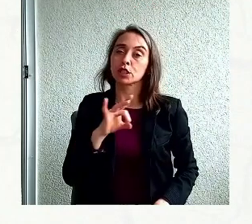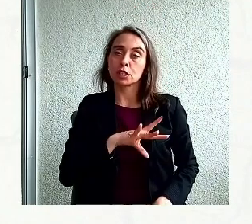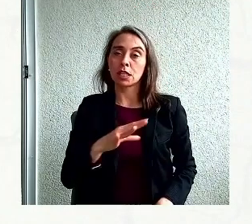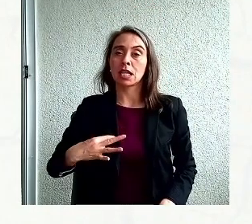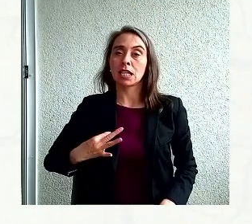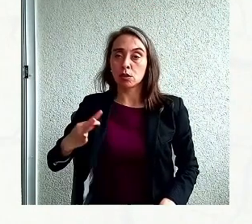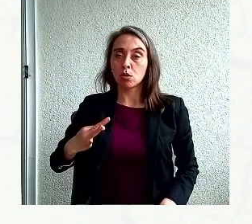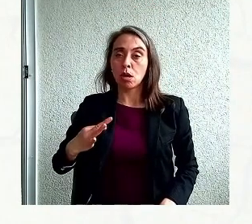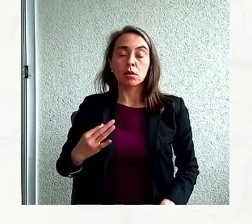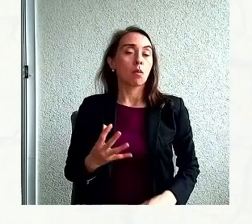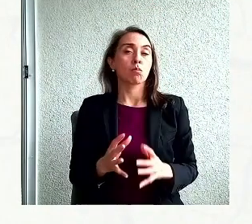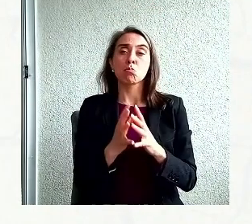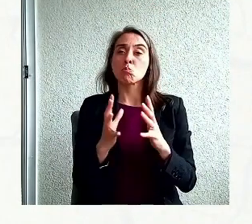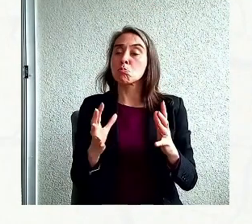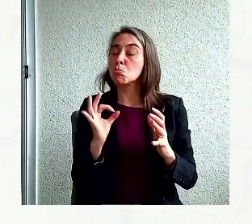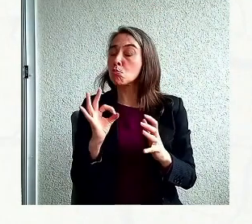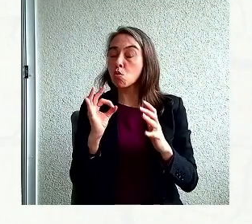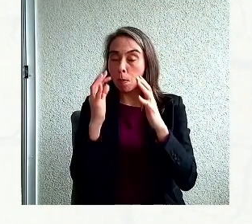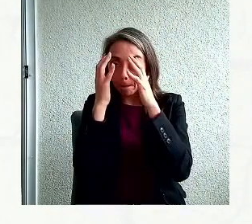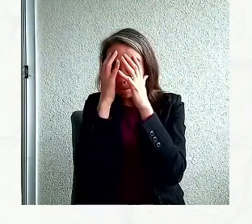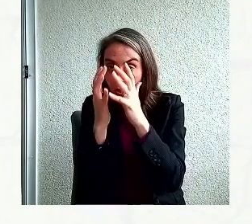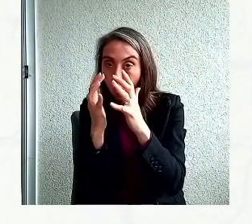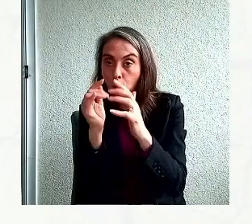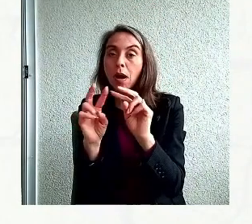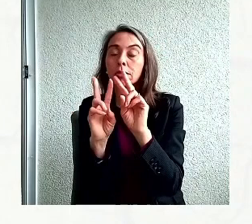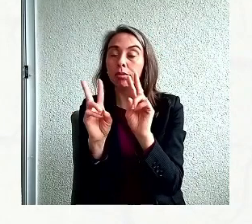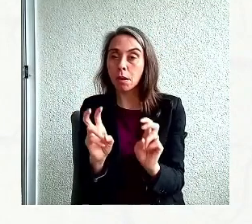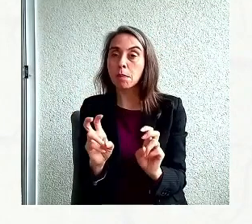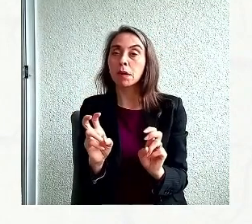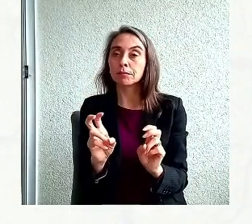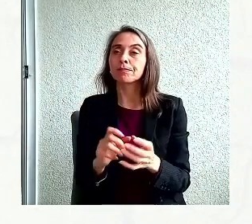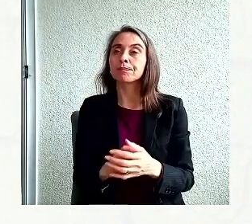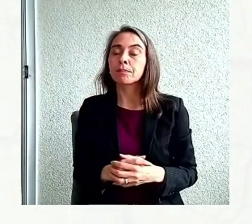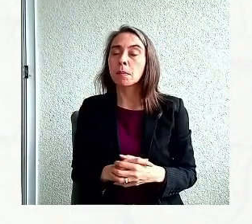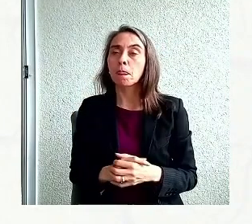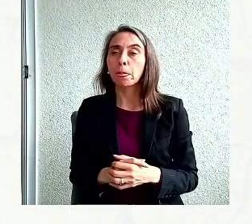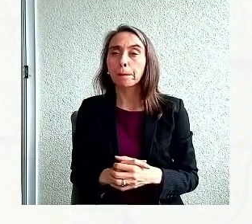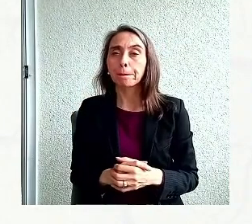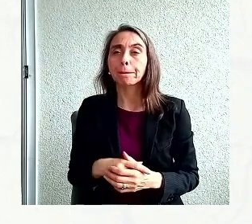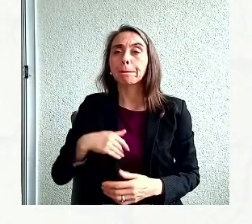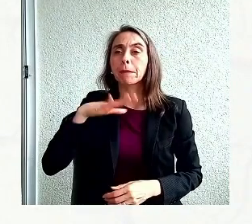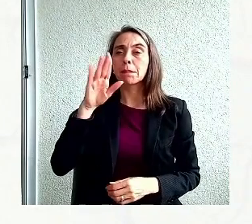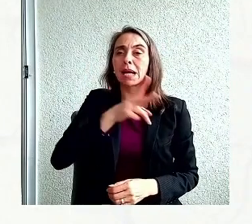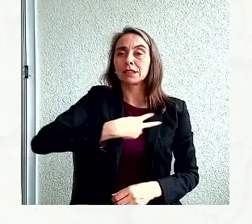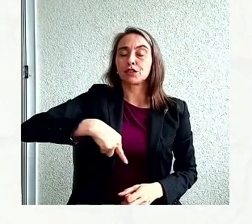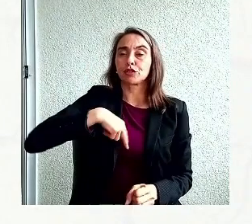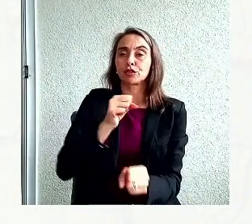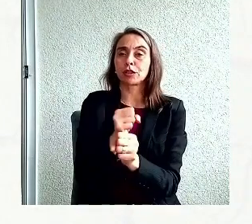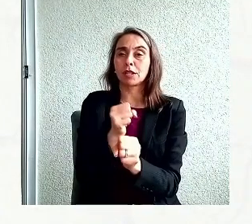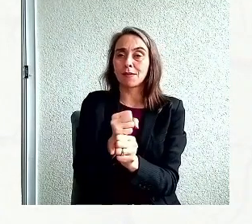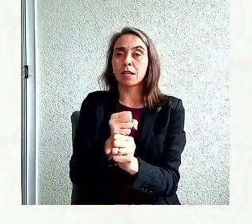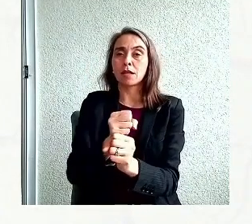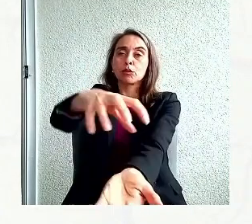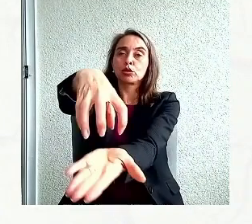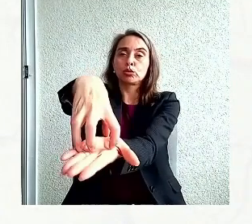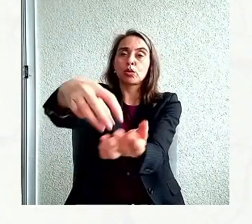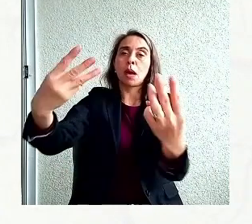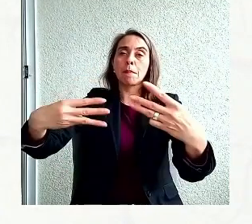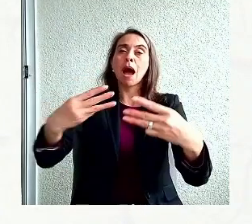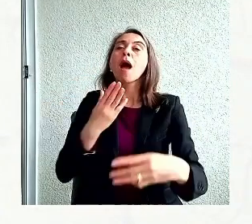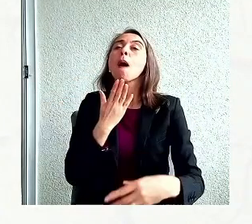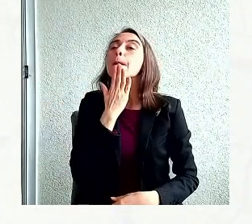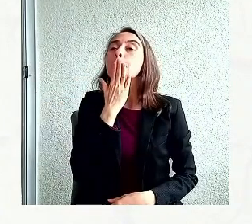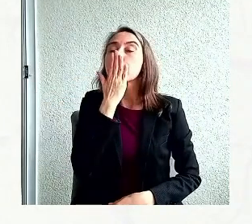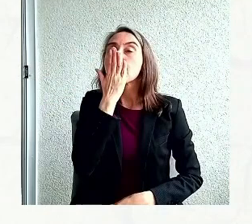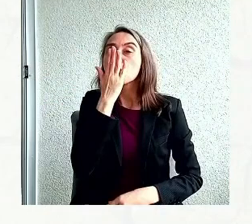más trabajamos, que en Magallanes, en este caso en Punta Arenas, el 86% de todas las personas dice estar muy preocupado por